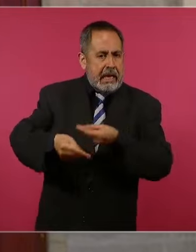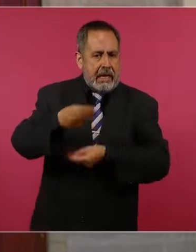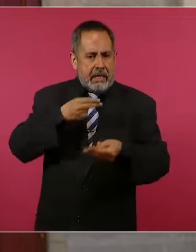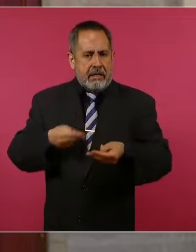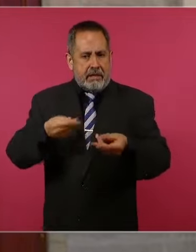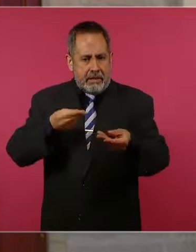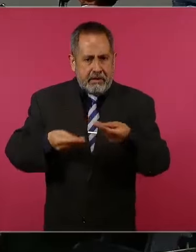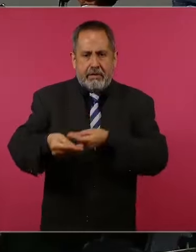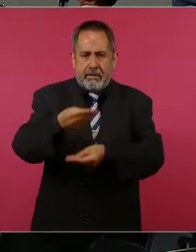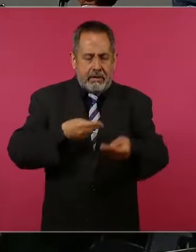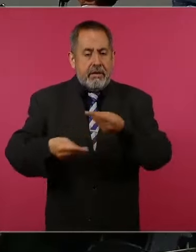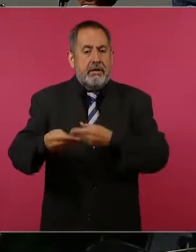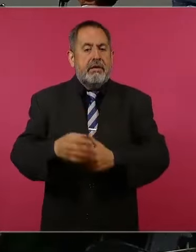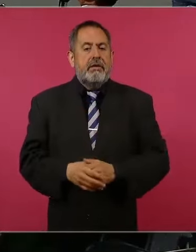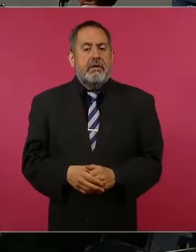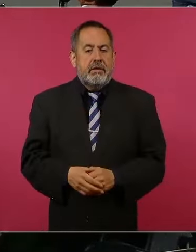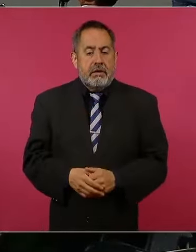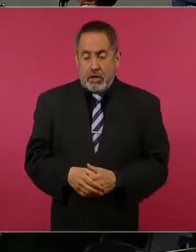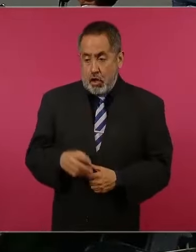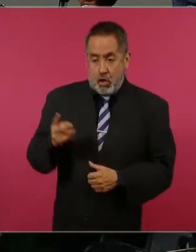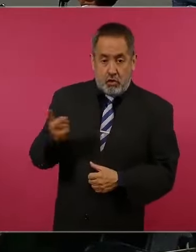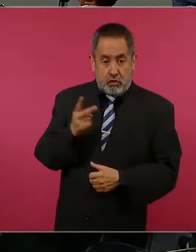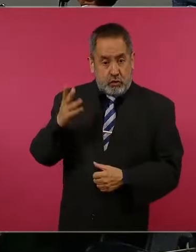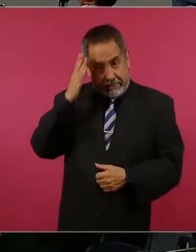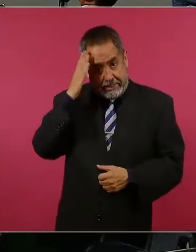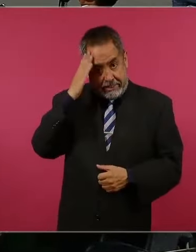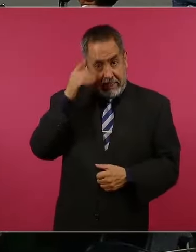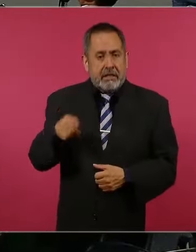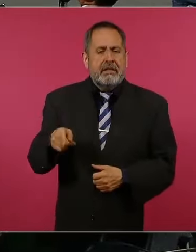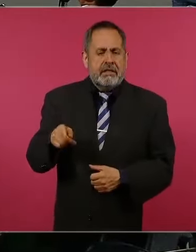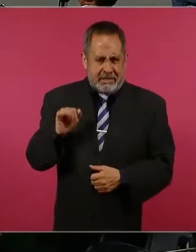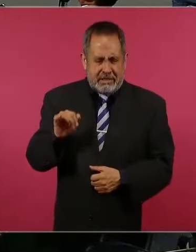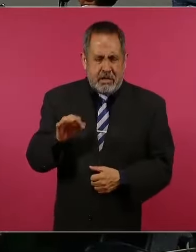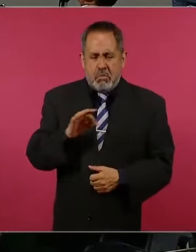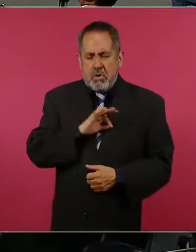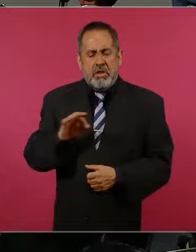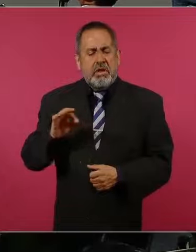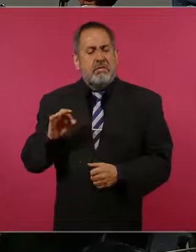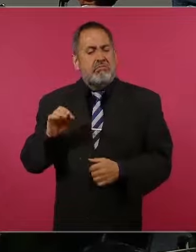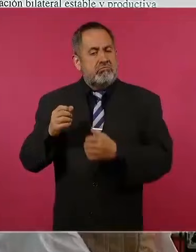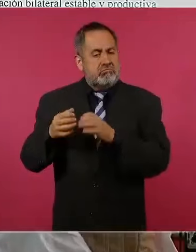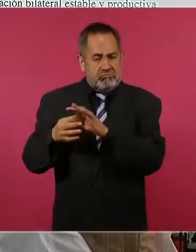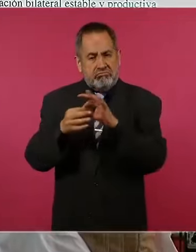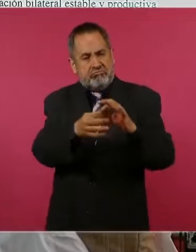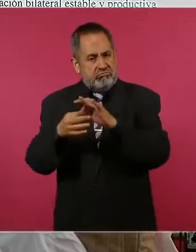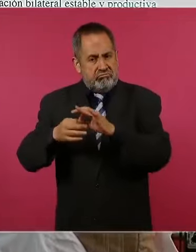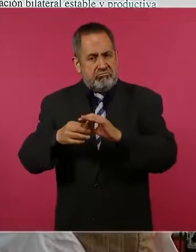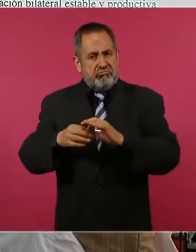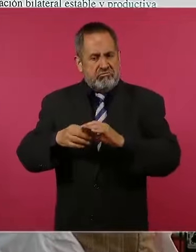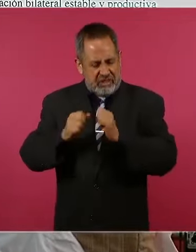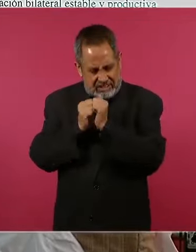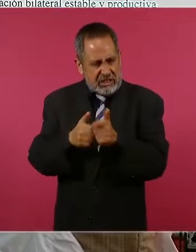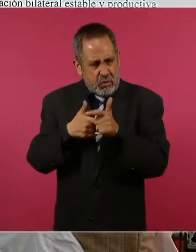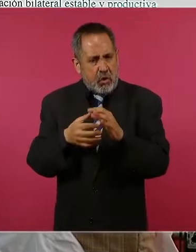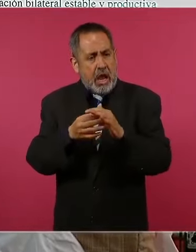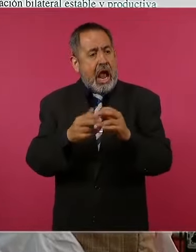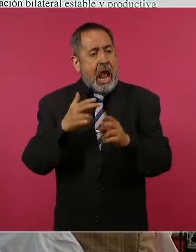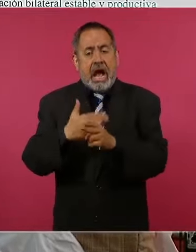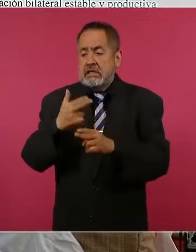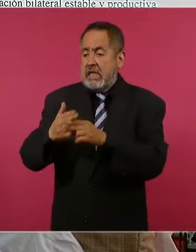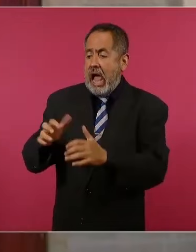mayor intercambio comercial. Los dos líderes se comprometieron a mantener su fuerte cooperación hasta la finalización del mandato del presidente